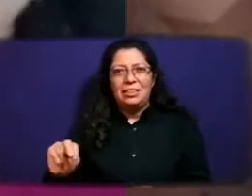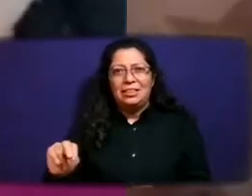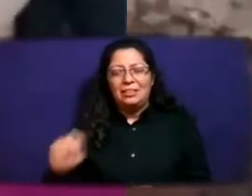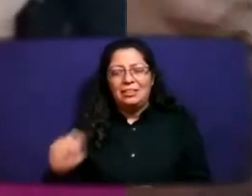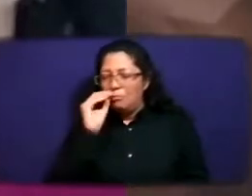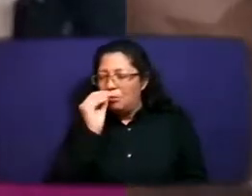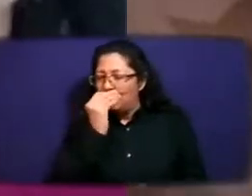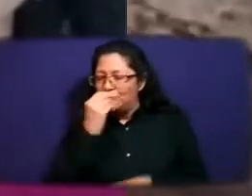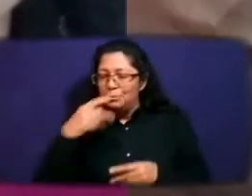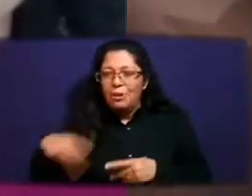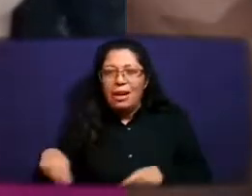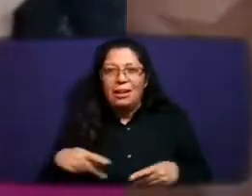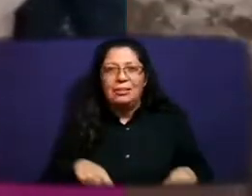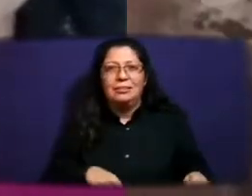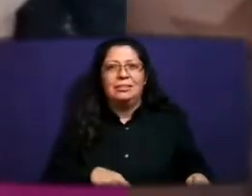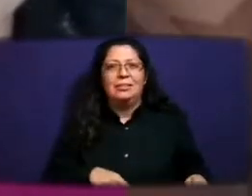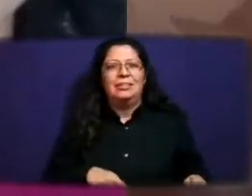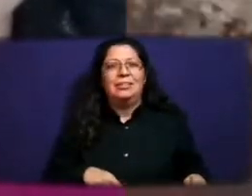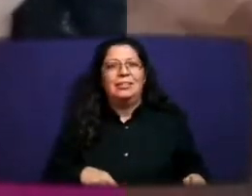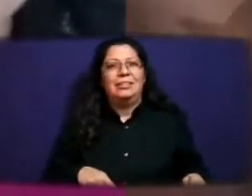flores moradas,